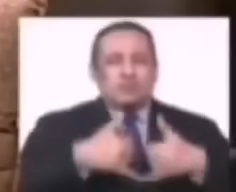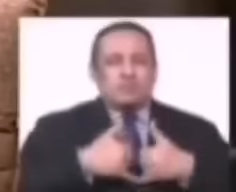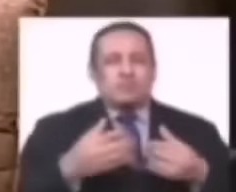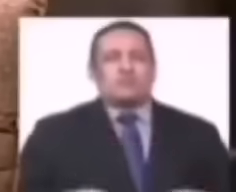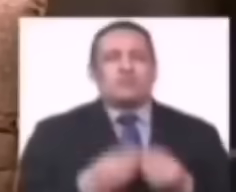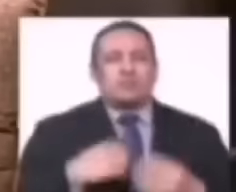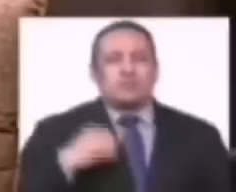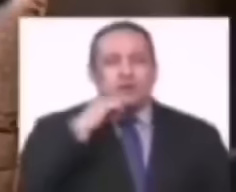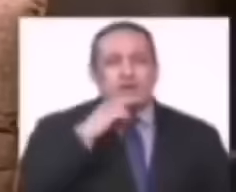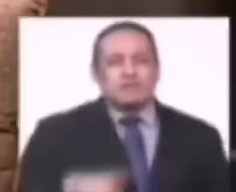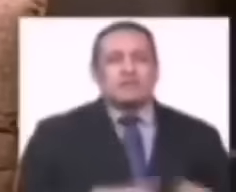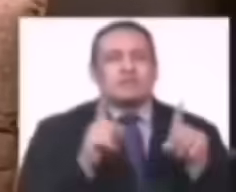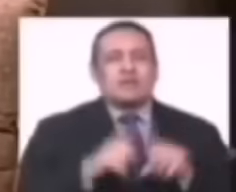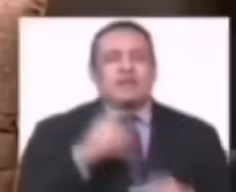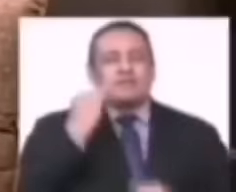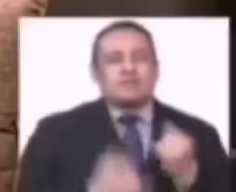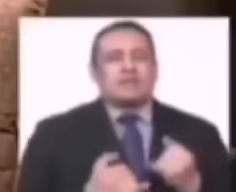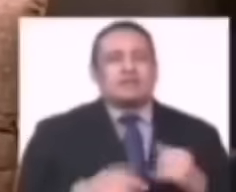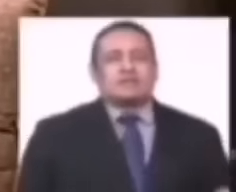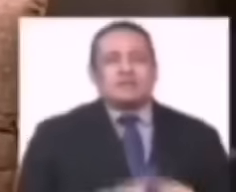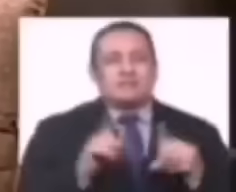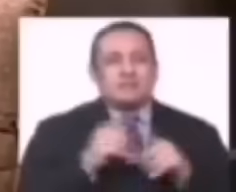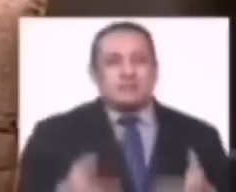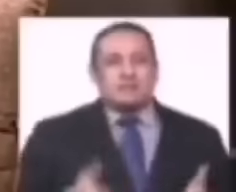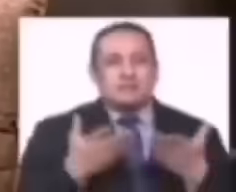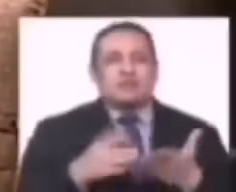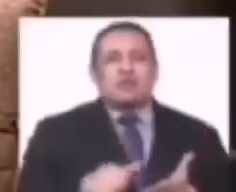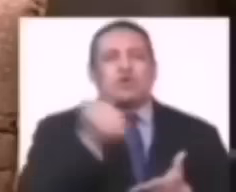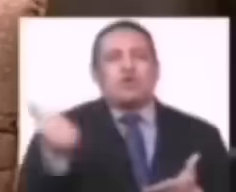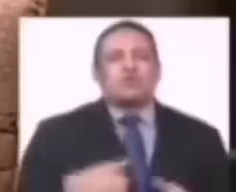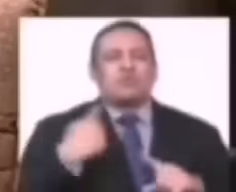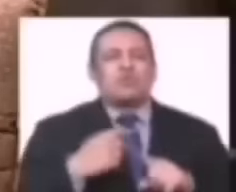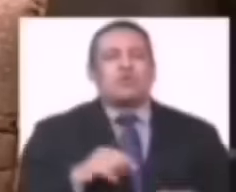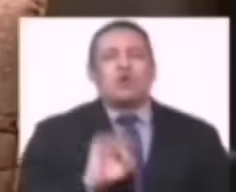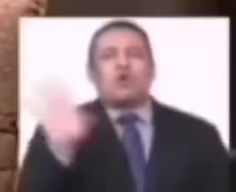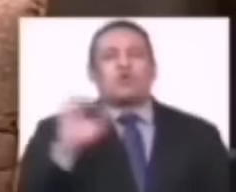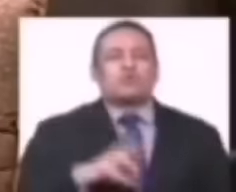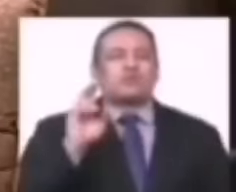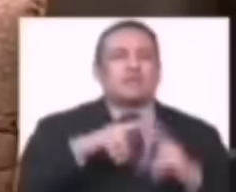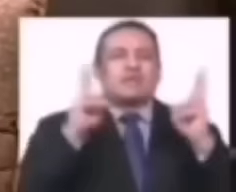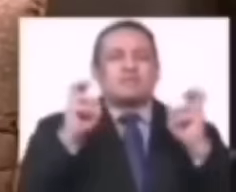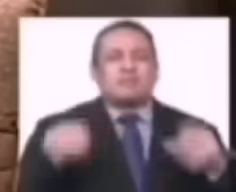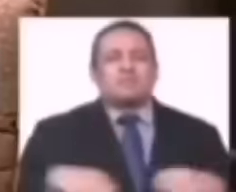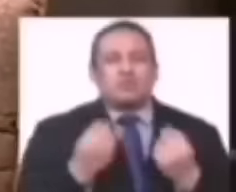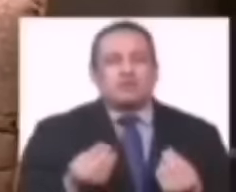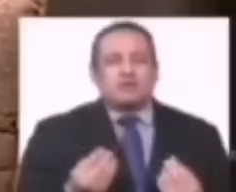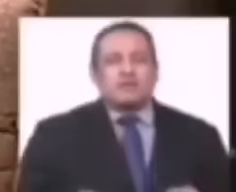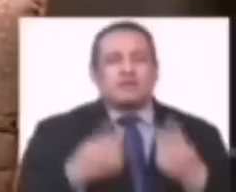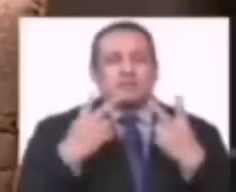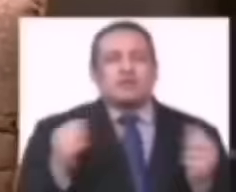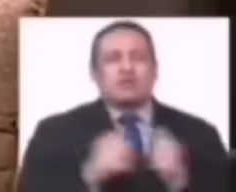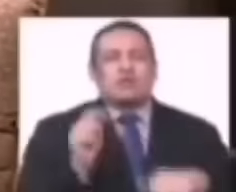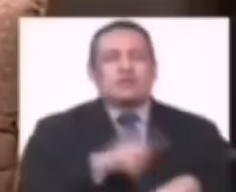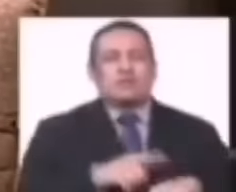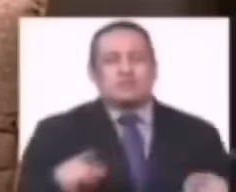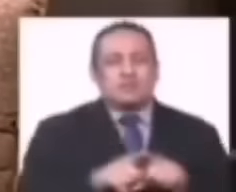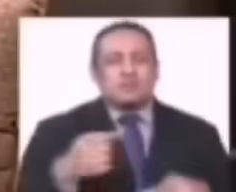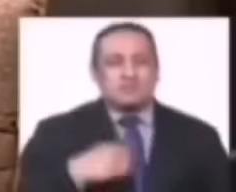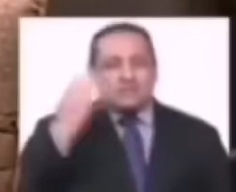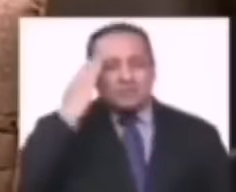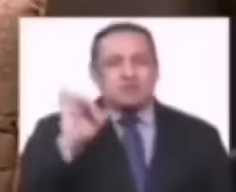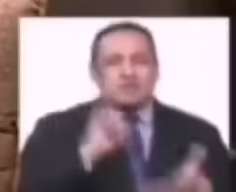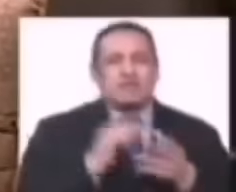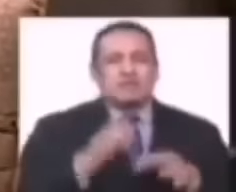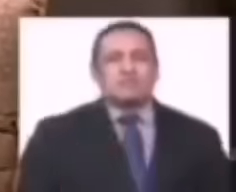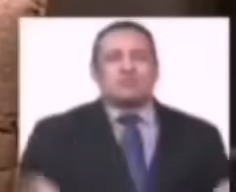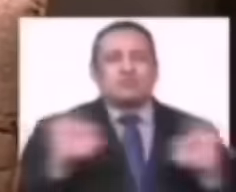mujer. Al final le tuvieron que dar otro por otra razón. Porque con el tiempo se dieron cuenta de lo